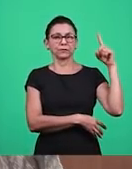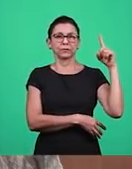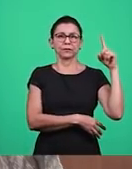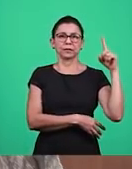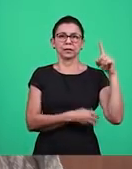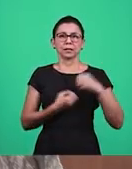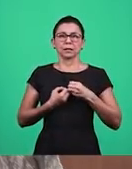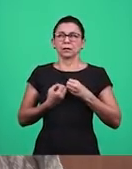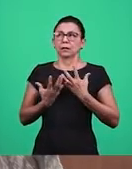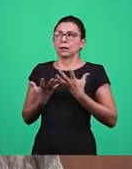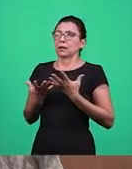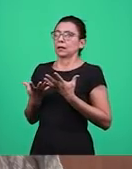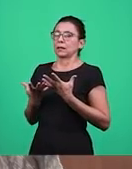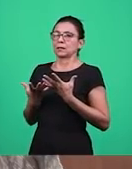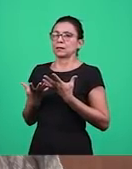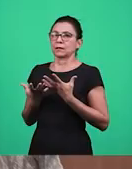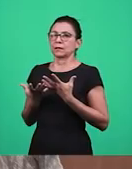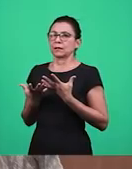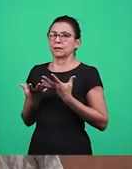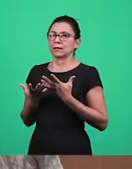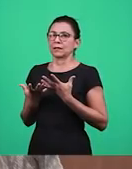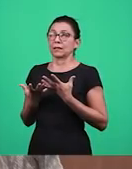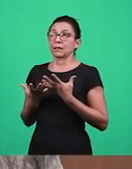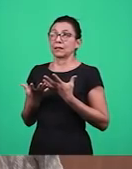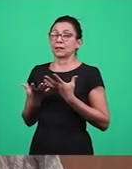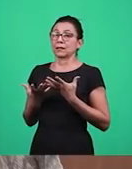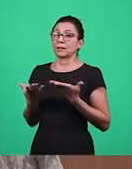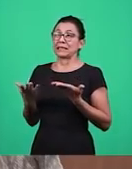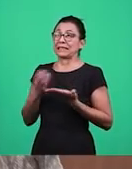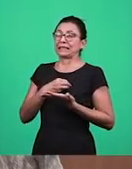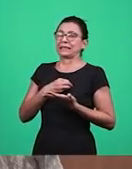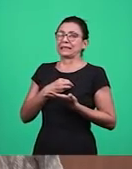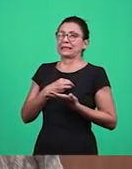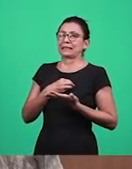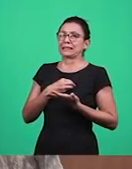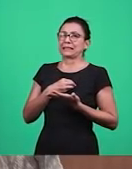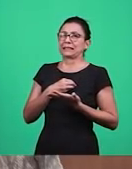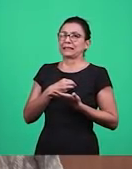Señor, cuando dice: tú eres el hombre, la única expresión de David fue esta: pequé.